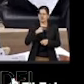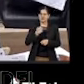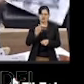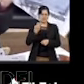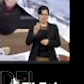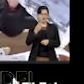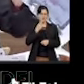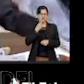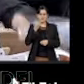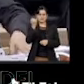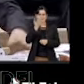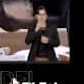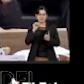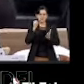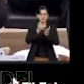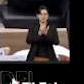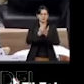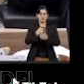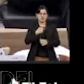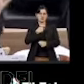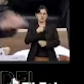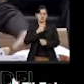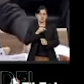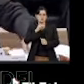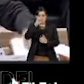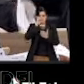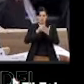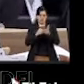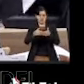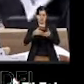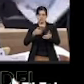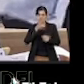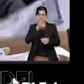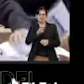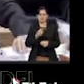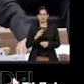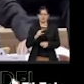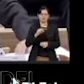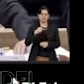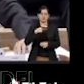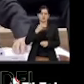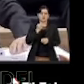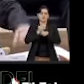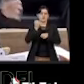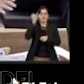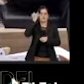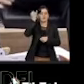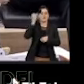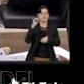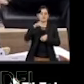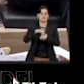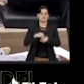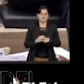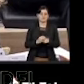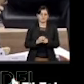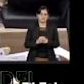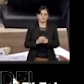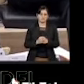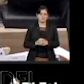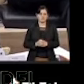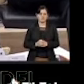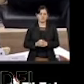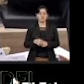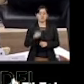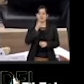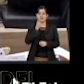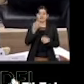del logotipo del INE, no prejuzgo. Yo me lo inventé ahorita. Dicen aquí los representantes del PRI,